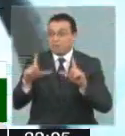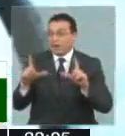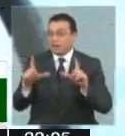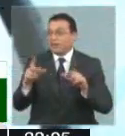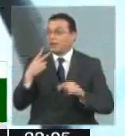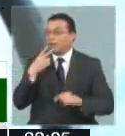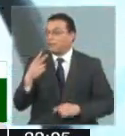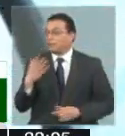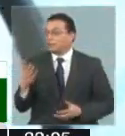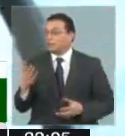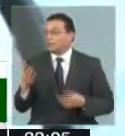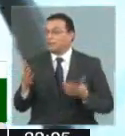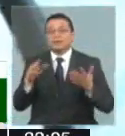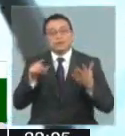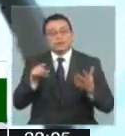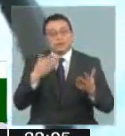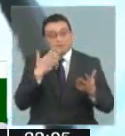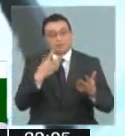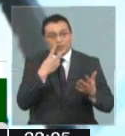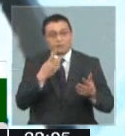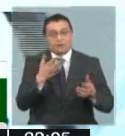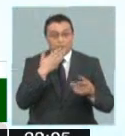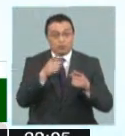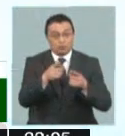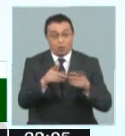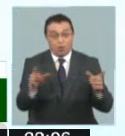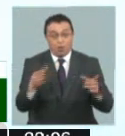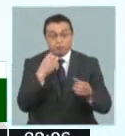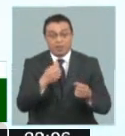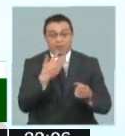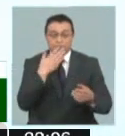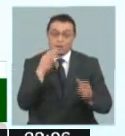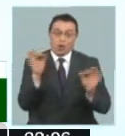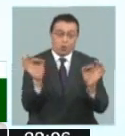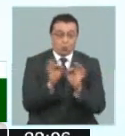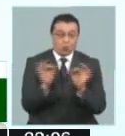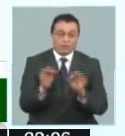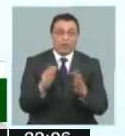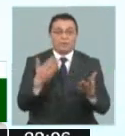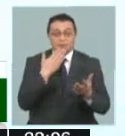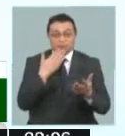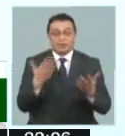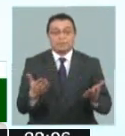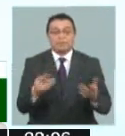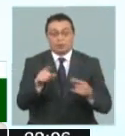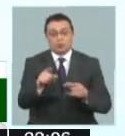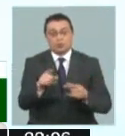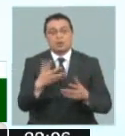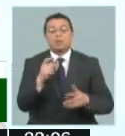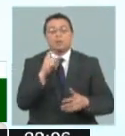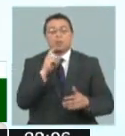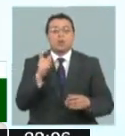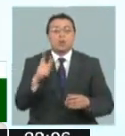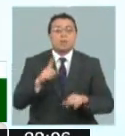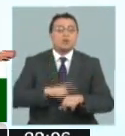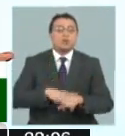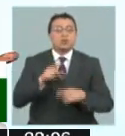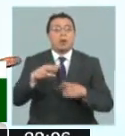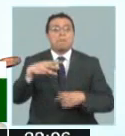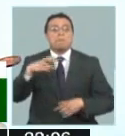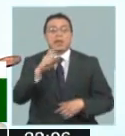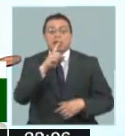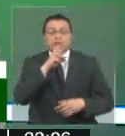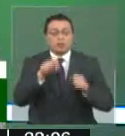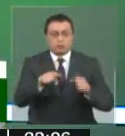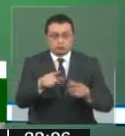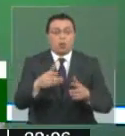algunas imágenes. Y mientras las vemos, que tú nos cuentes también por qué. ¿Tú en qué minuto te pones la meta? Porque fue rápido que